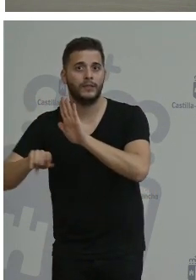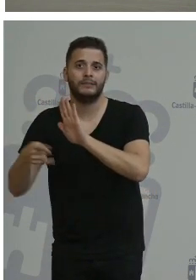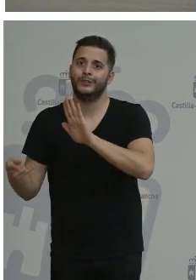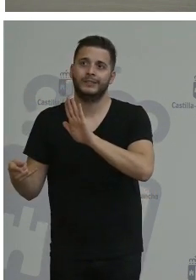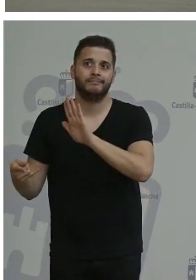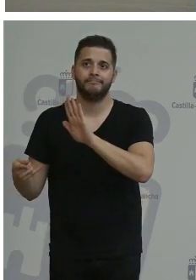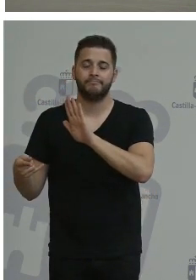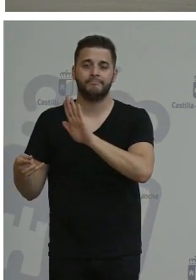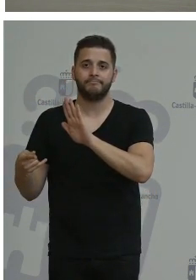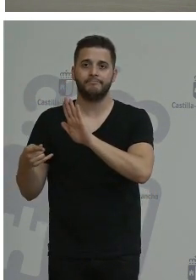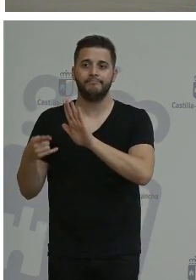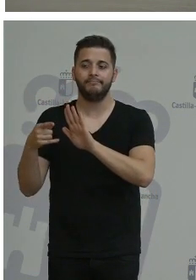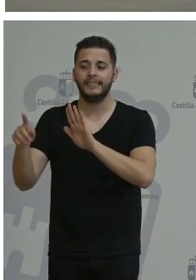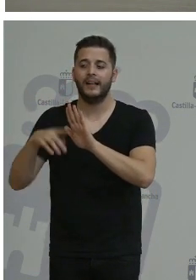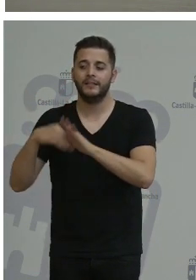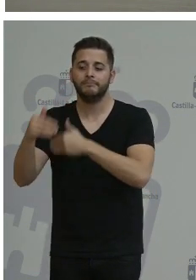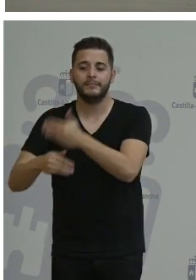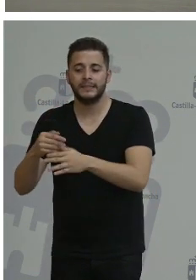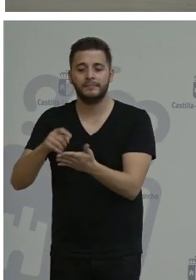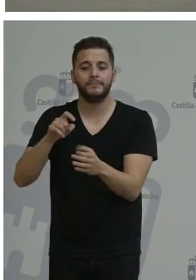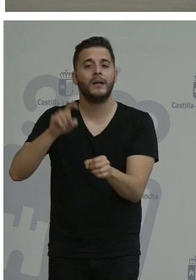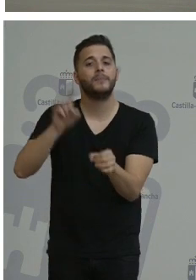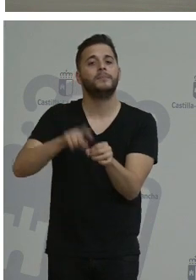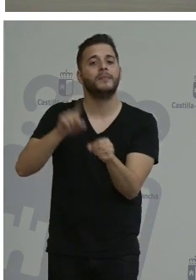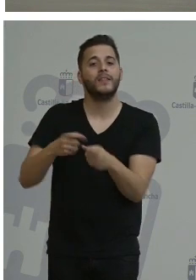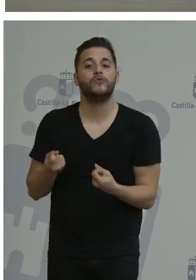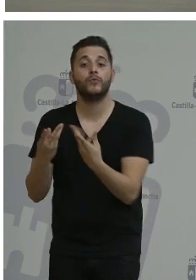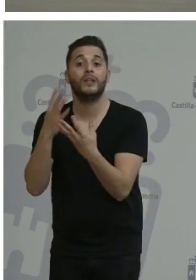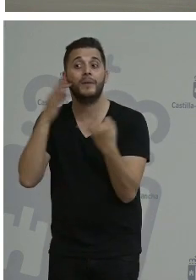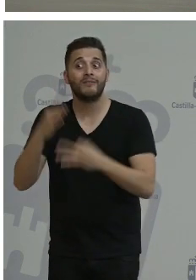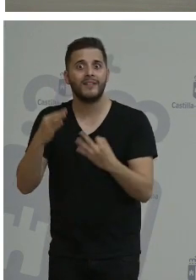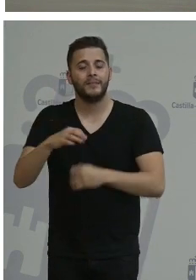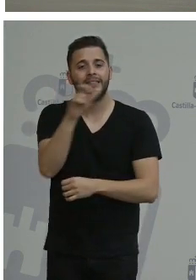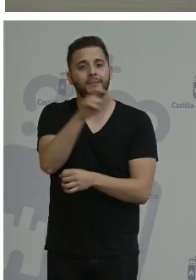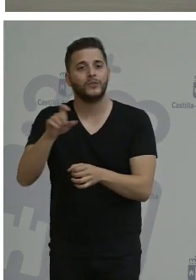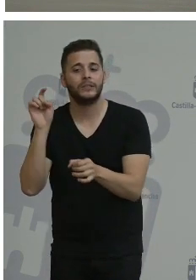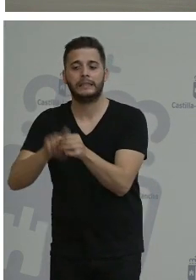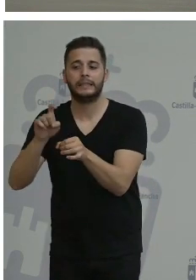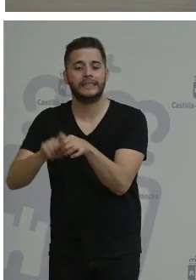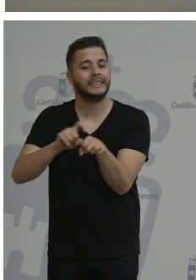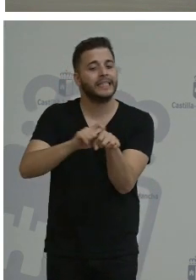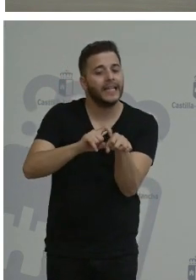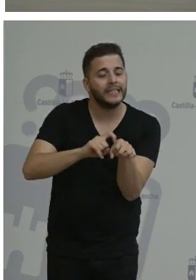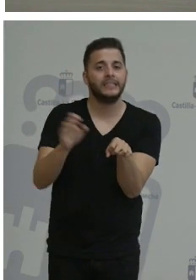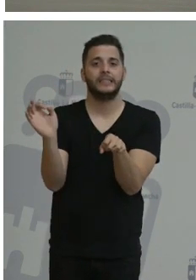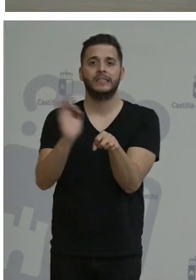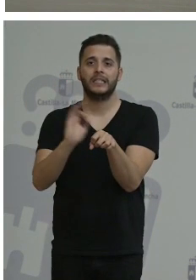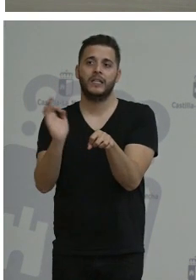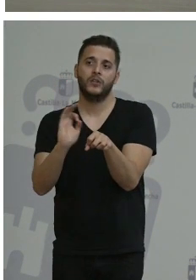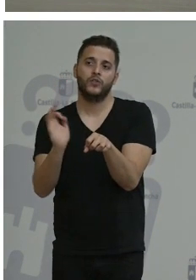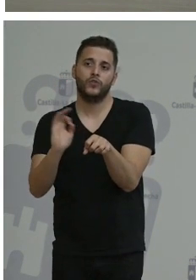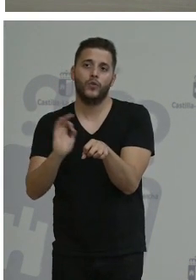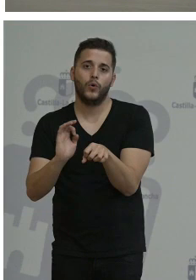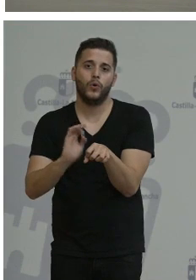determinan las plazas que van a ir sin tener en cuenta las características o la expertía de aquellas